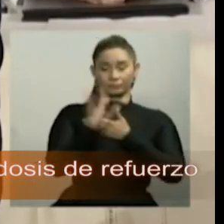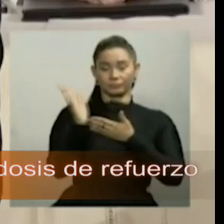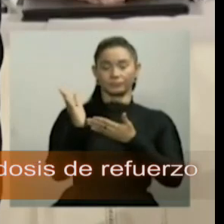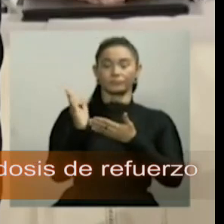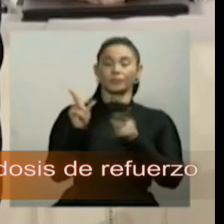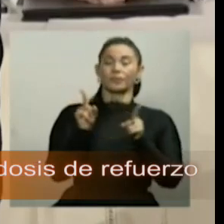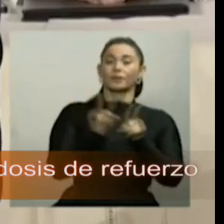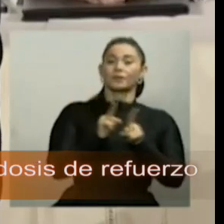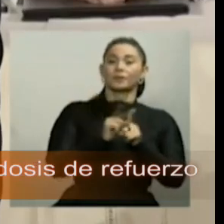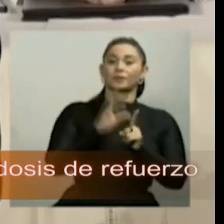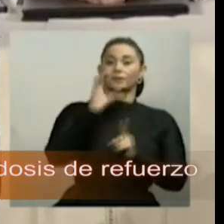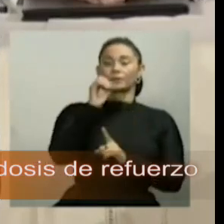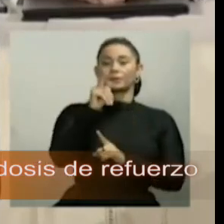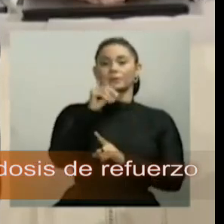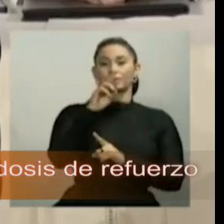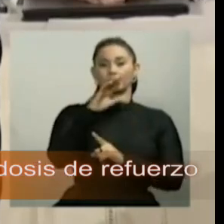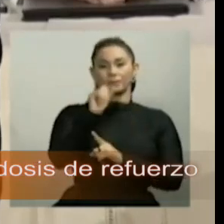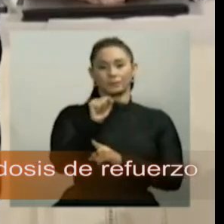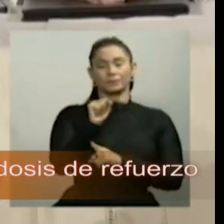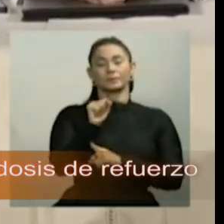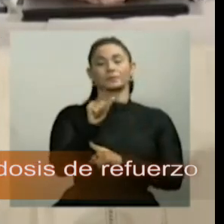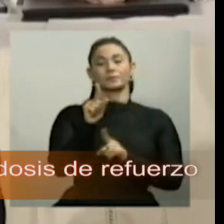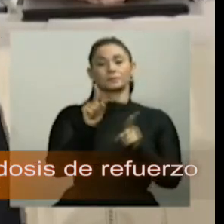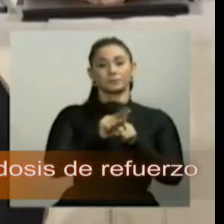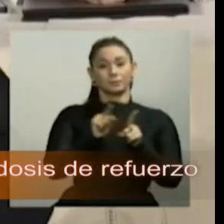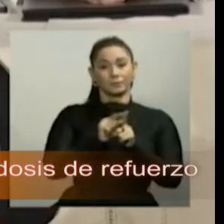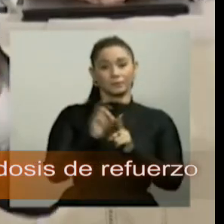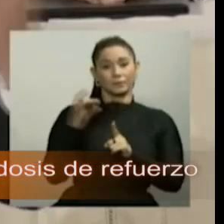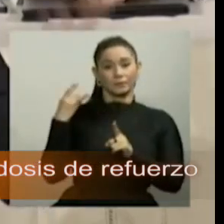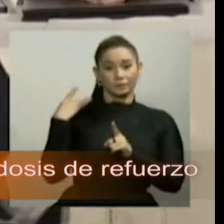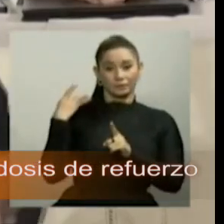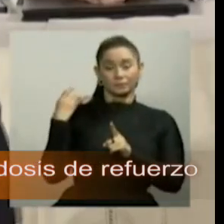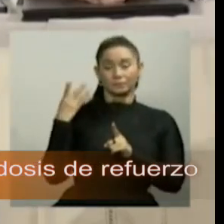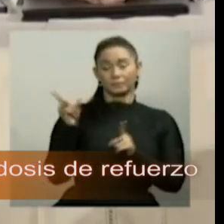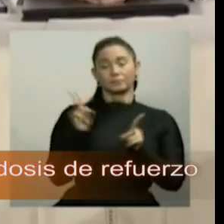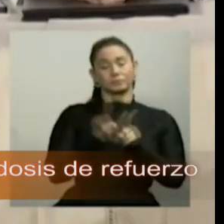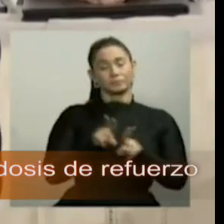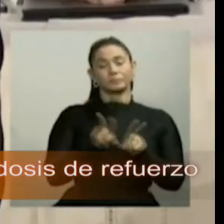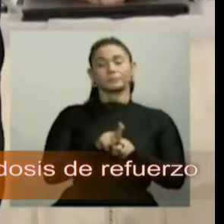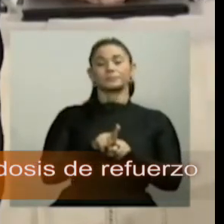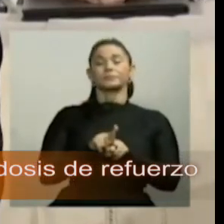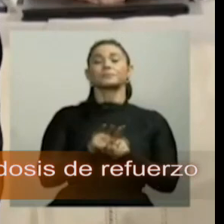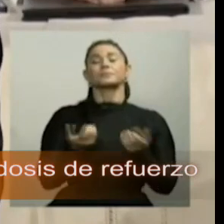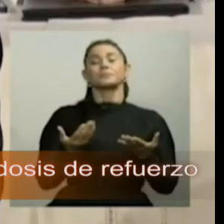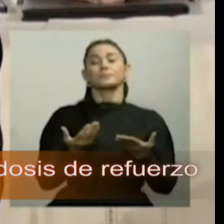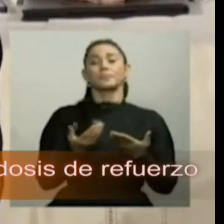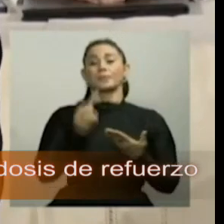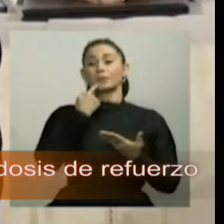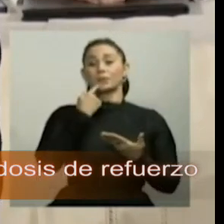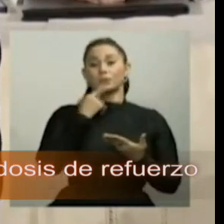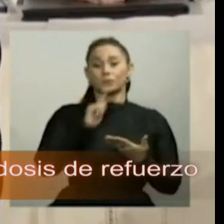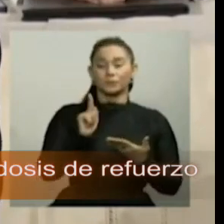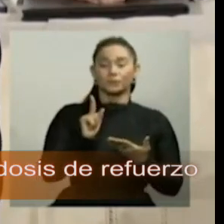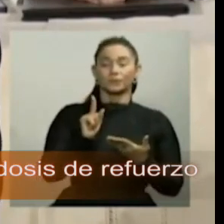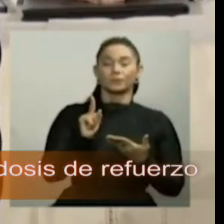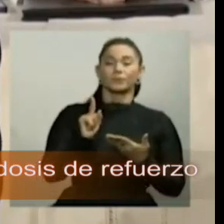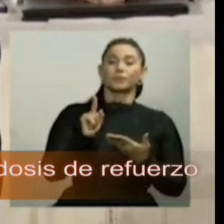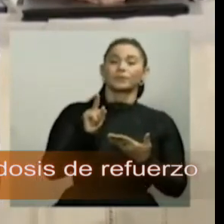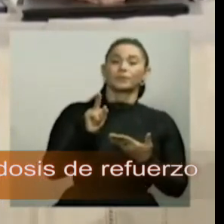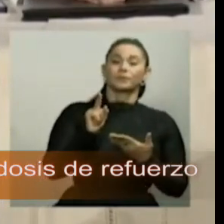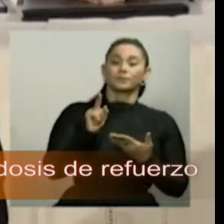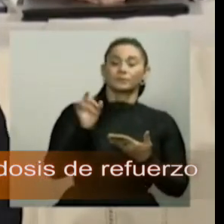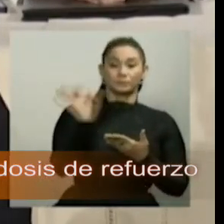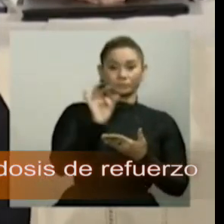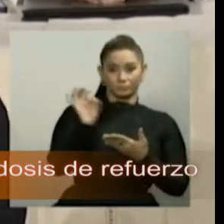también Qatar, lo está haciendo también Chile prácticamente. Lo preanunció también en esa